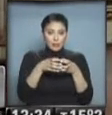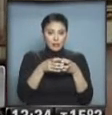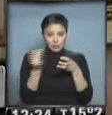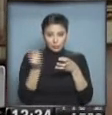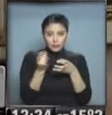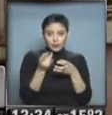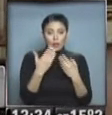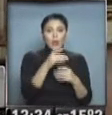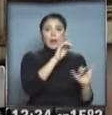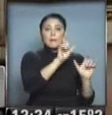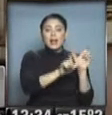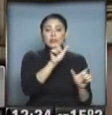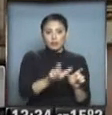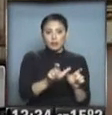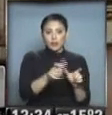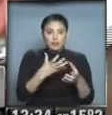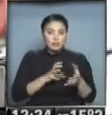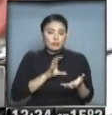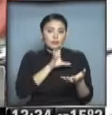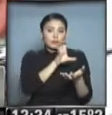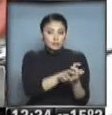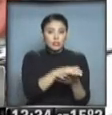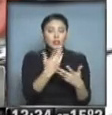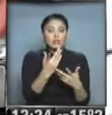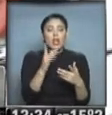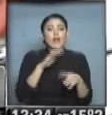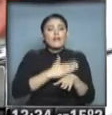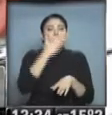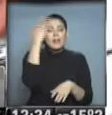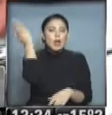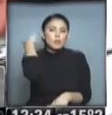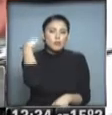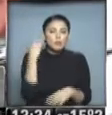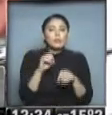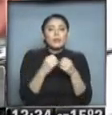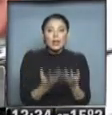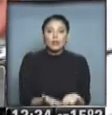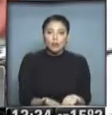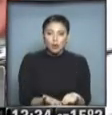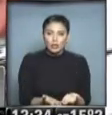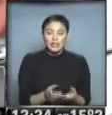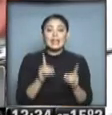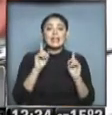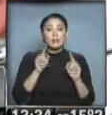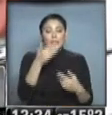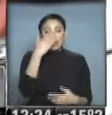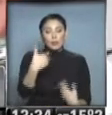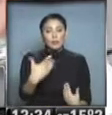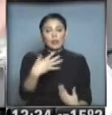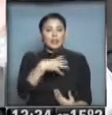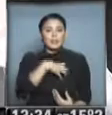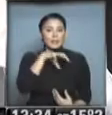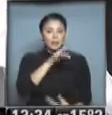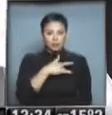tratar a estos pacientes de manera que su enfermedad pulmonar mejore y tener el acceso de un trasplante cardíaco